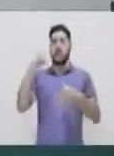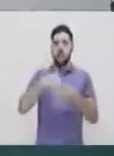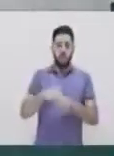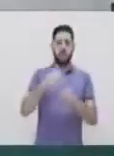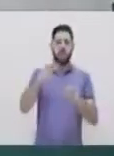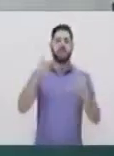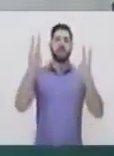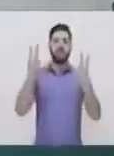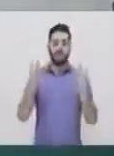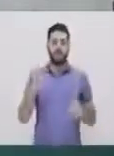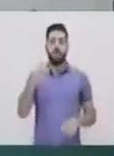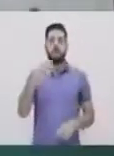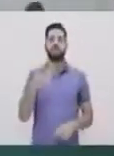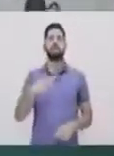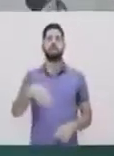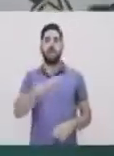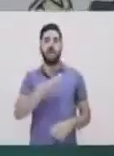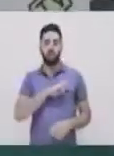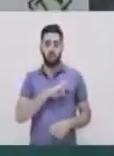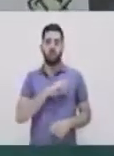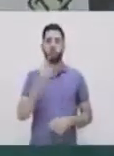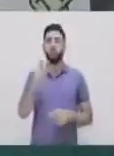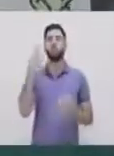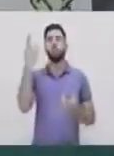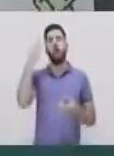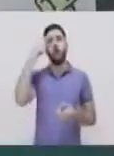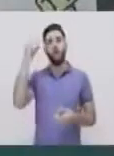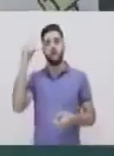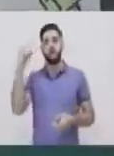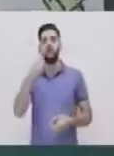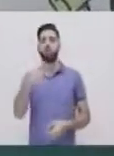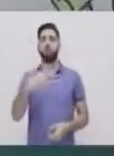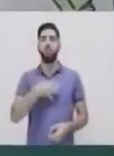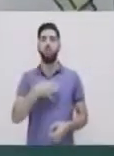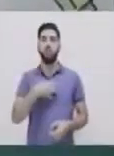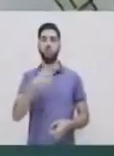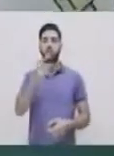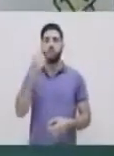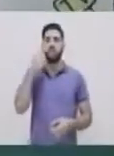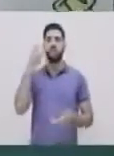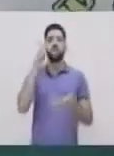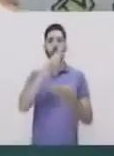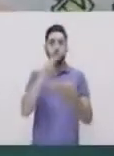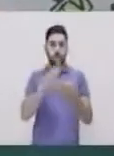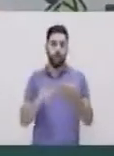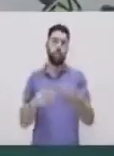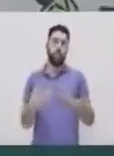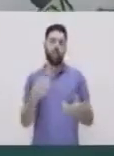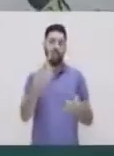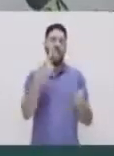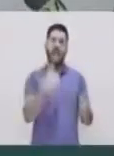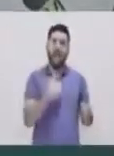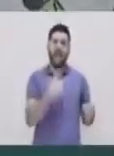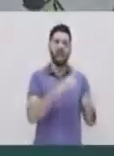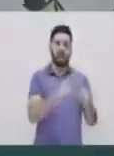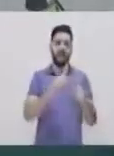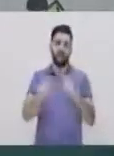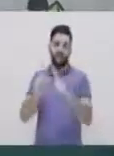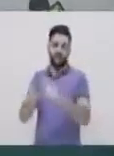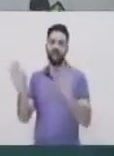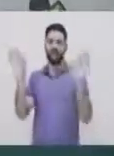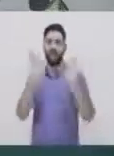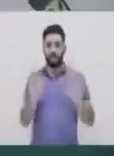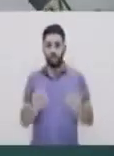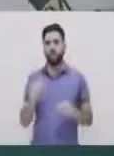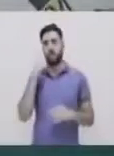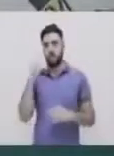personales, porque el que tiene que sacar su opinión y su punto de vista es el lector. Y hay dos tipos de reportaje.